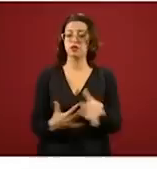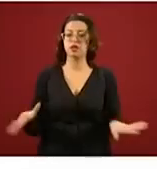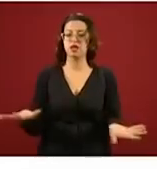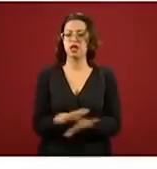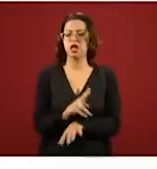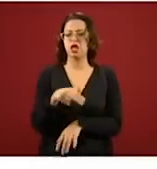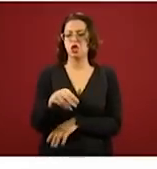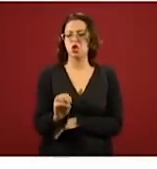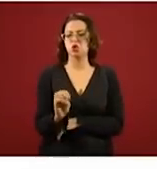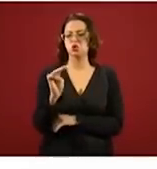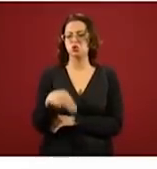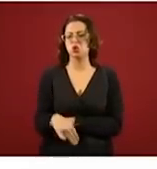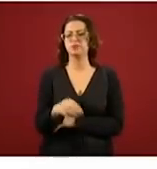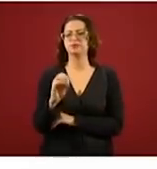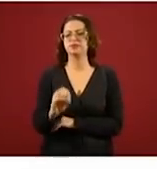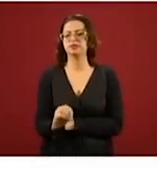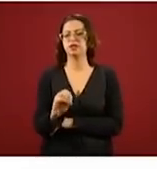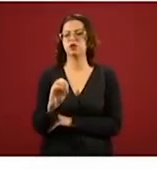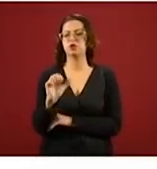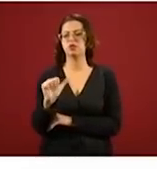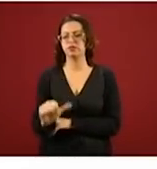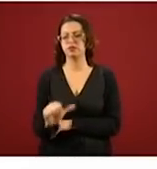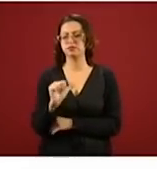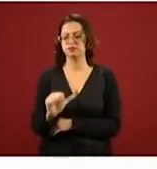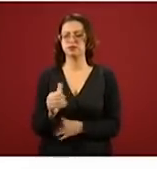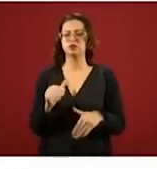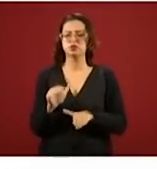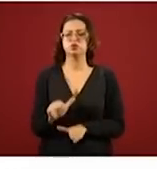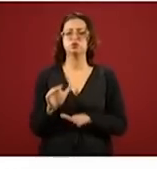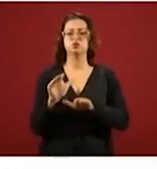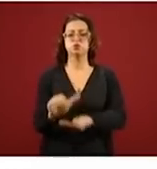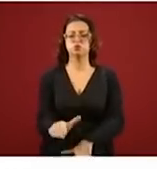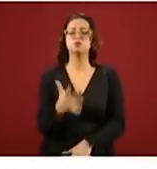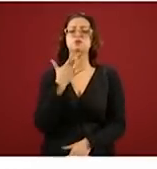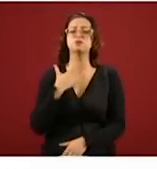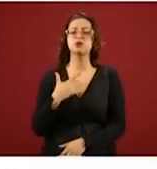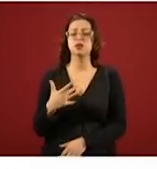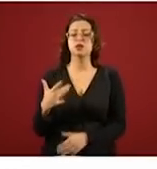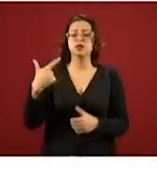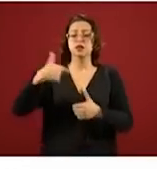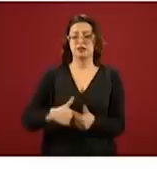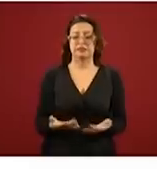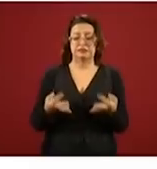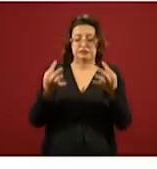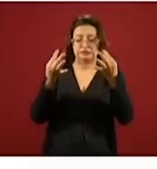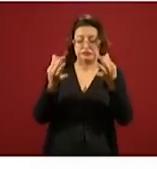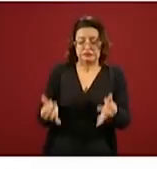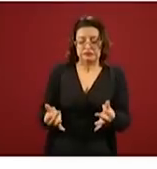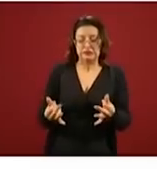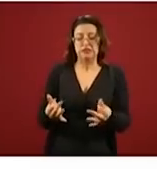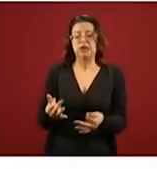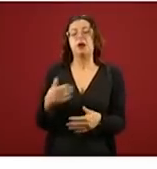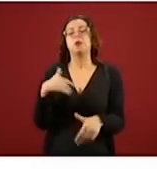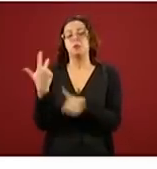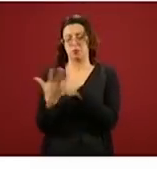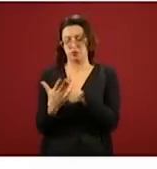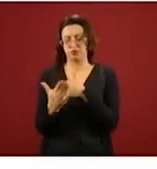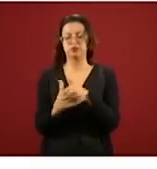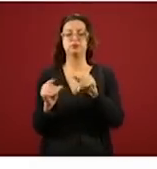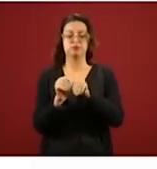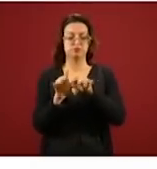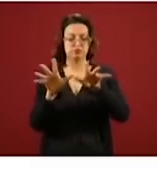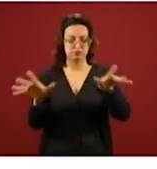0016 en cuanto a la calidad de las gasolinas que también se está trabajando para publicarse con